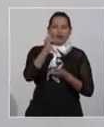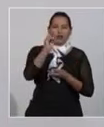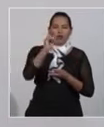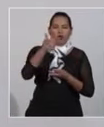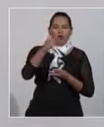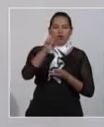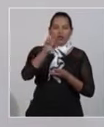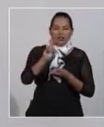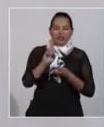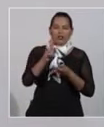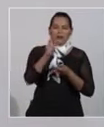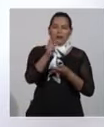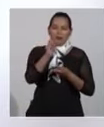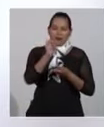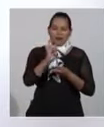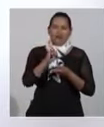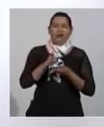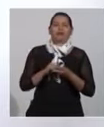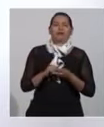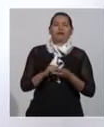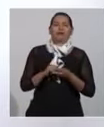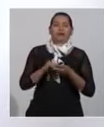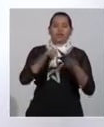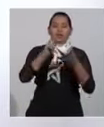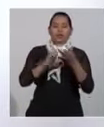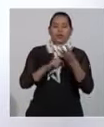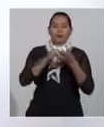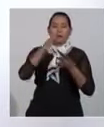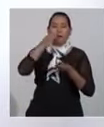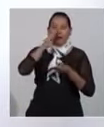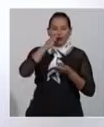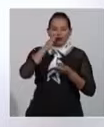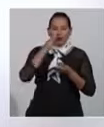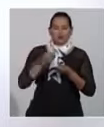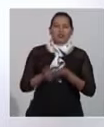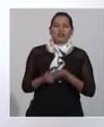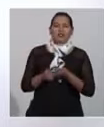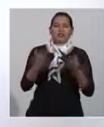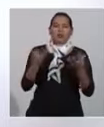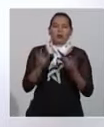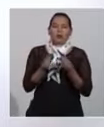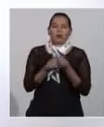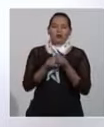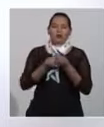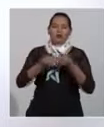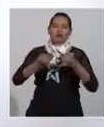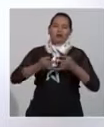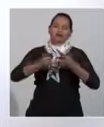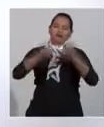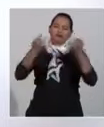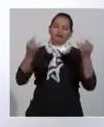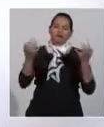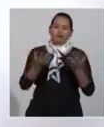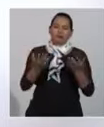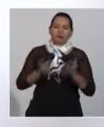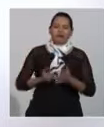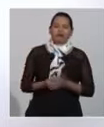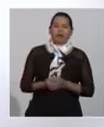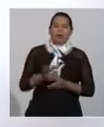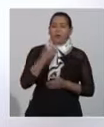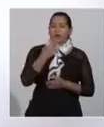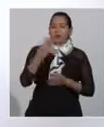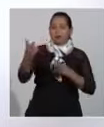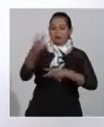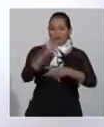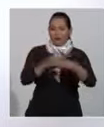Institucional. Y Luis Miguel Barbosa, de la coalición Juntos Haremos Historia. Bienvenidos, agradezco